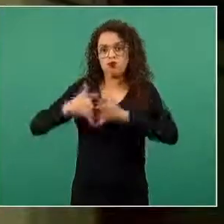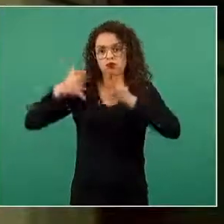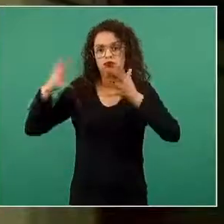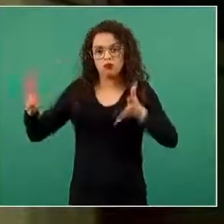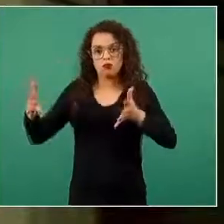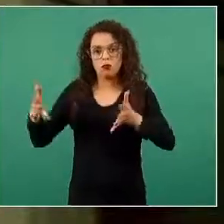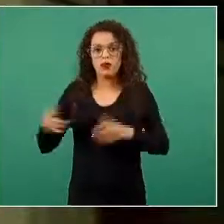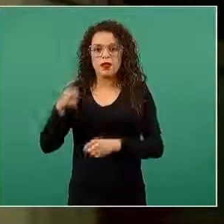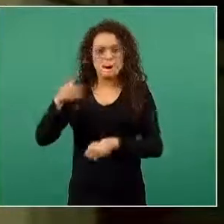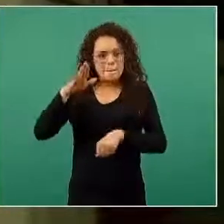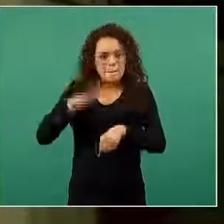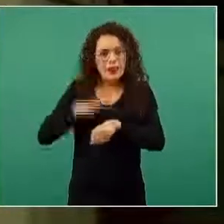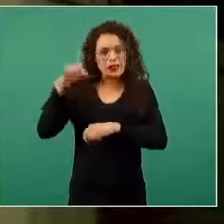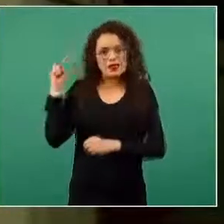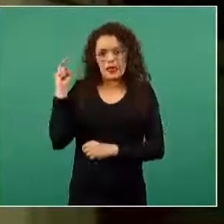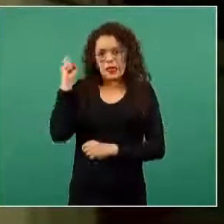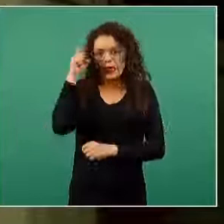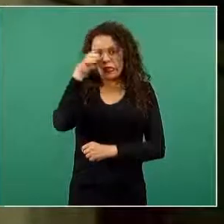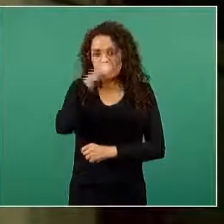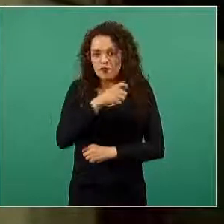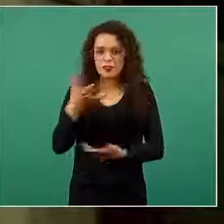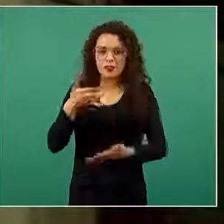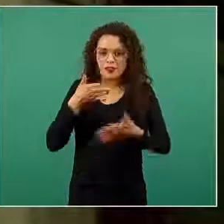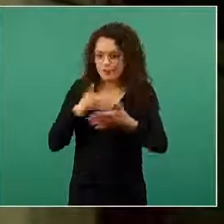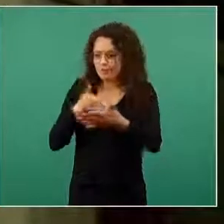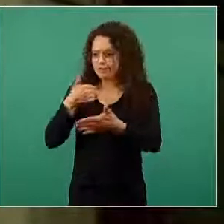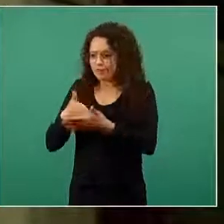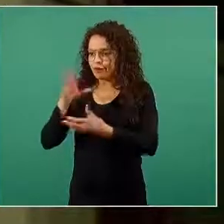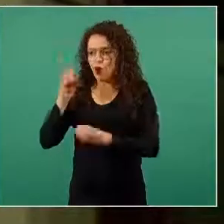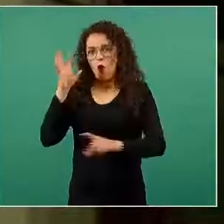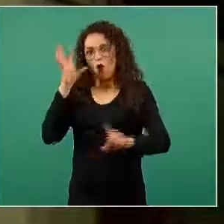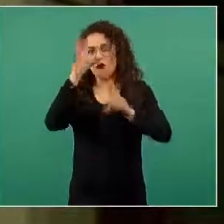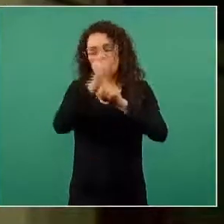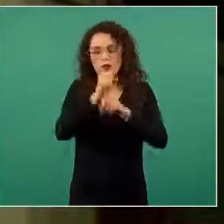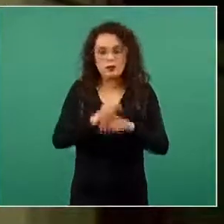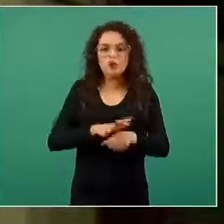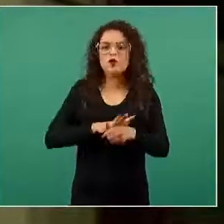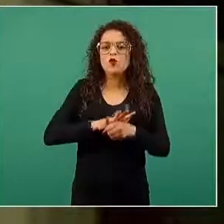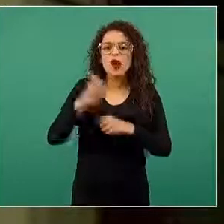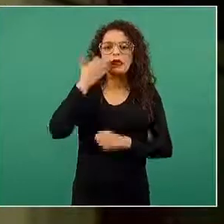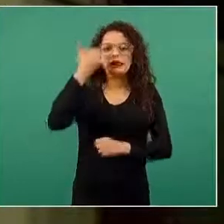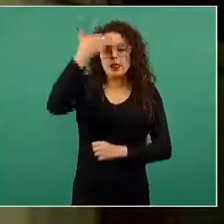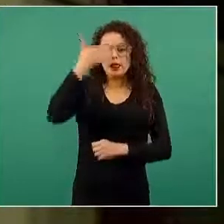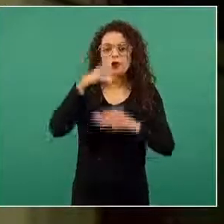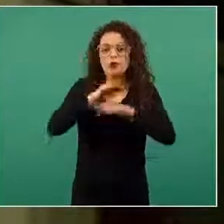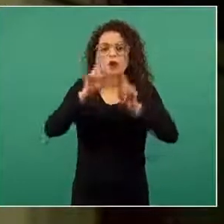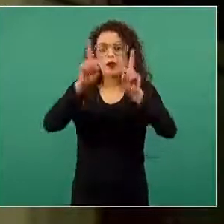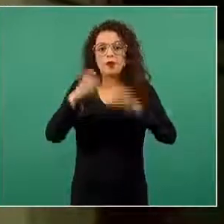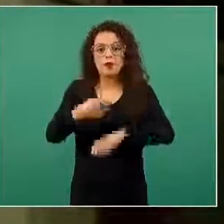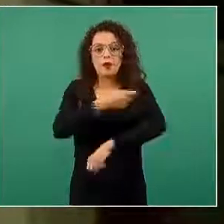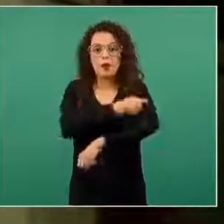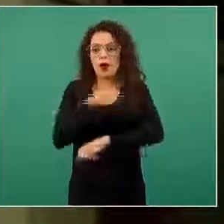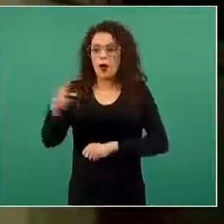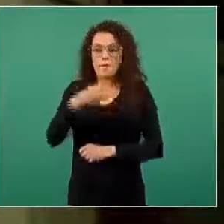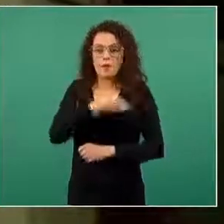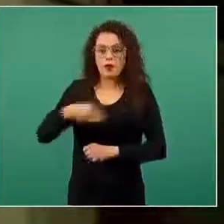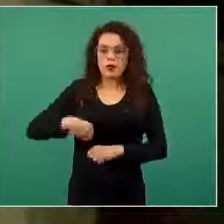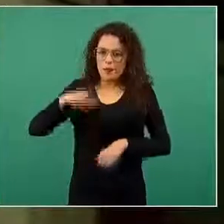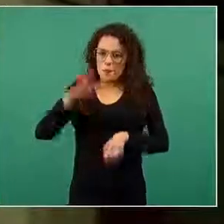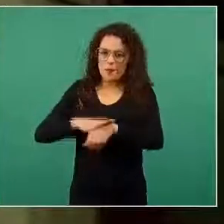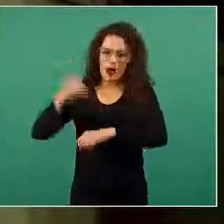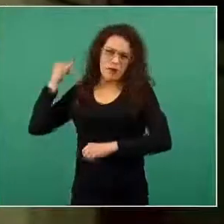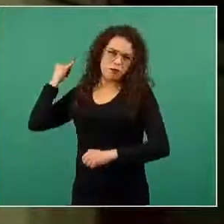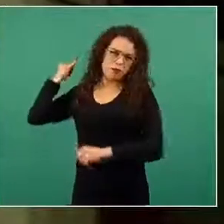grande? Quisiera saber cuáles son esos retos, cuáles son las mayores complicaciones para la vacunación en los municipios más alejados,